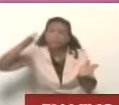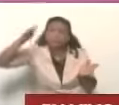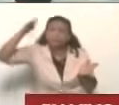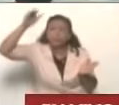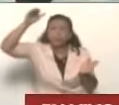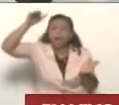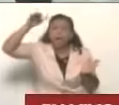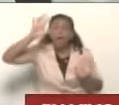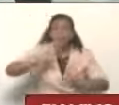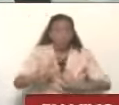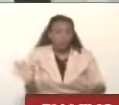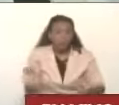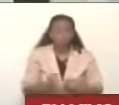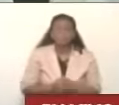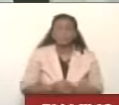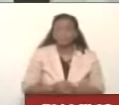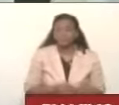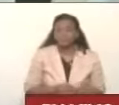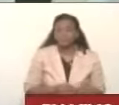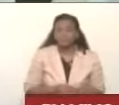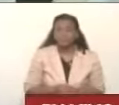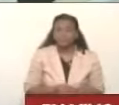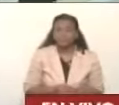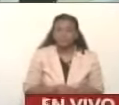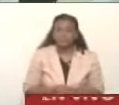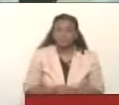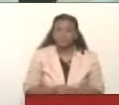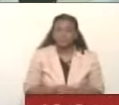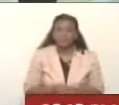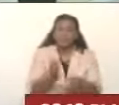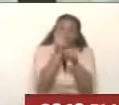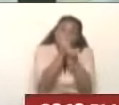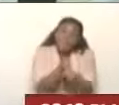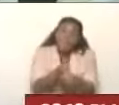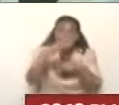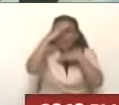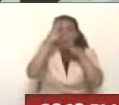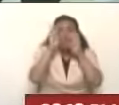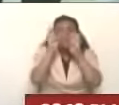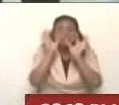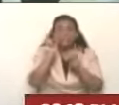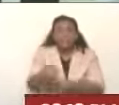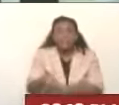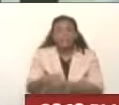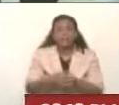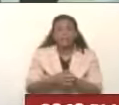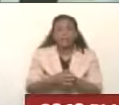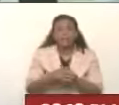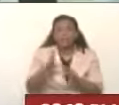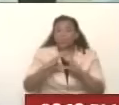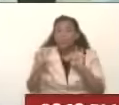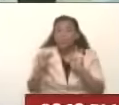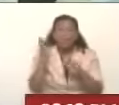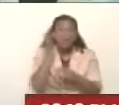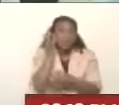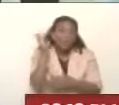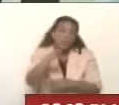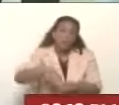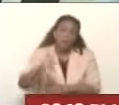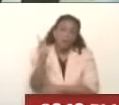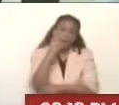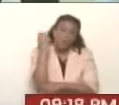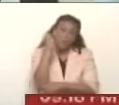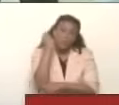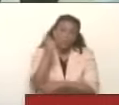etapas de su vida, en la salud. Esperamos atender, presidente, todas las mujeres del estado Apure,